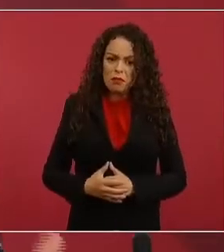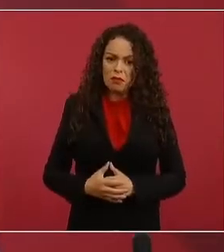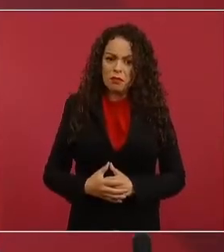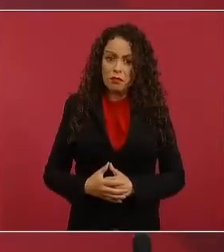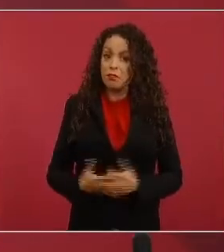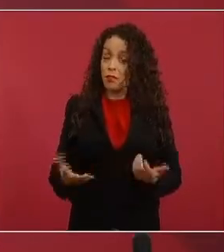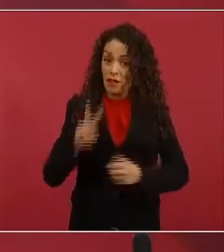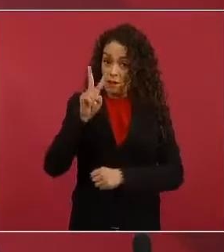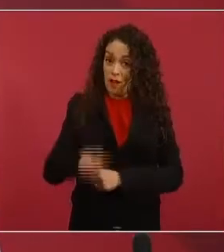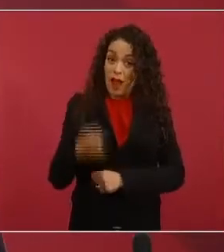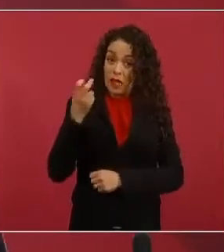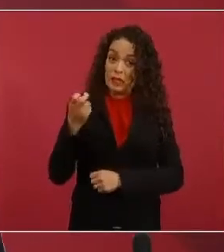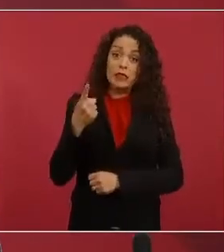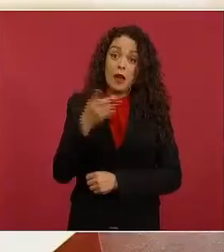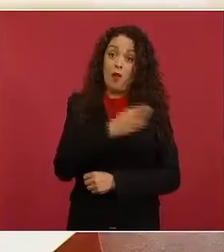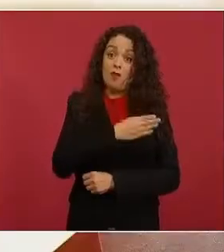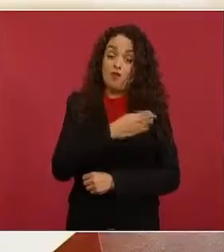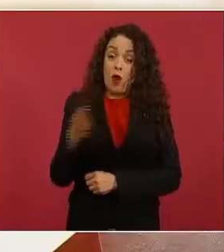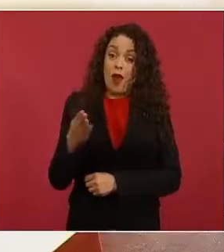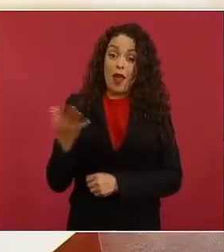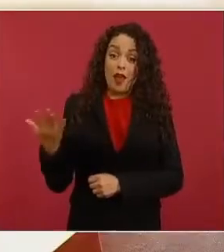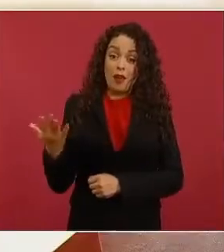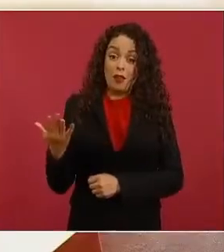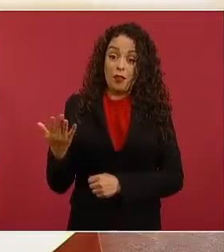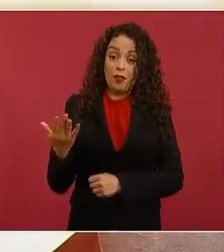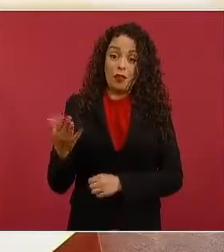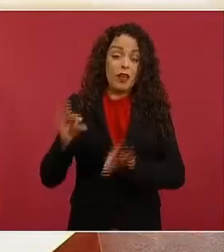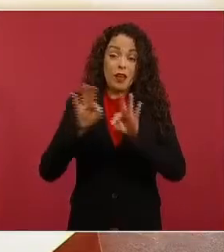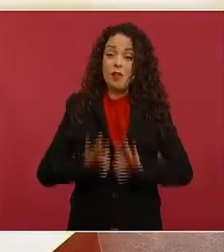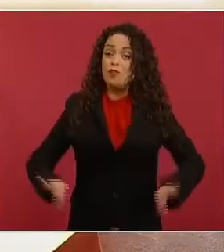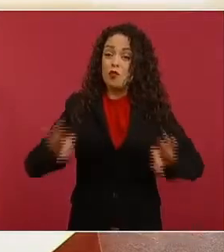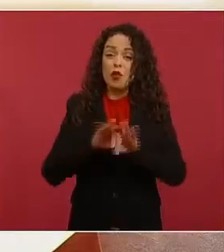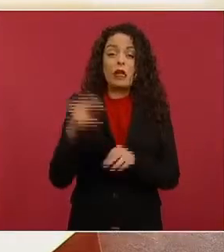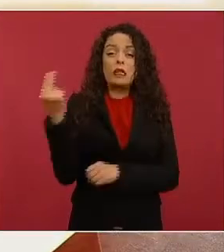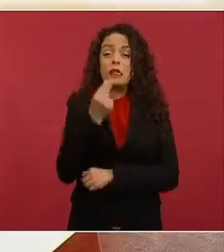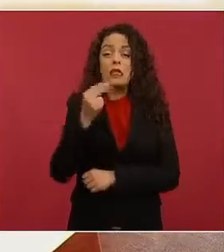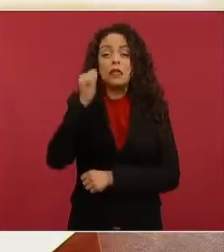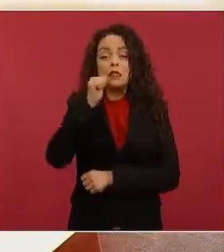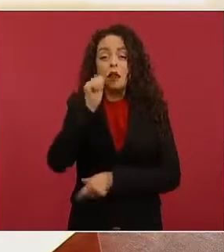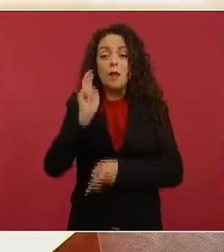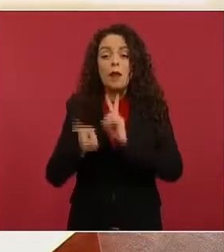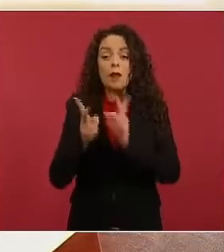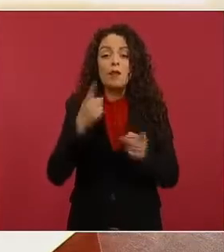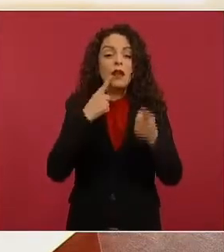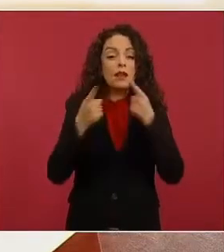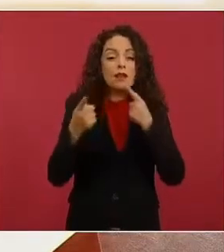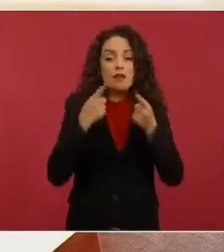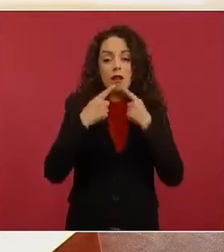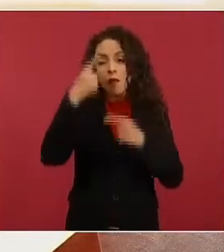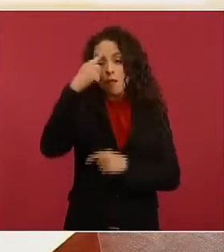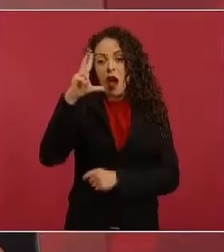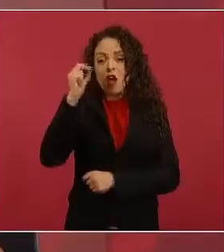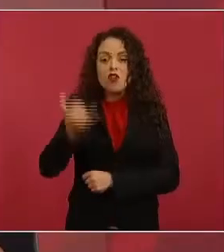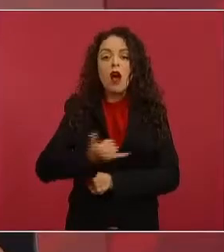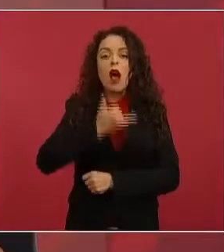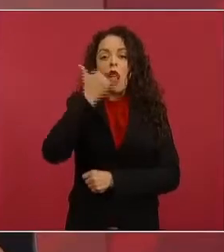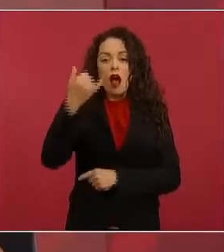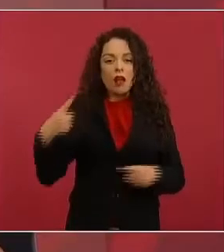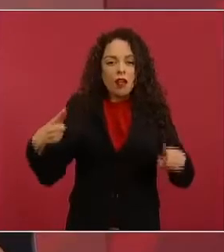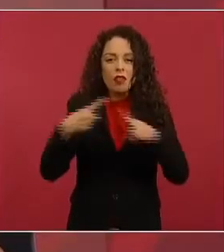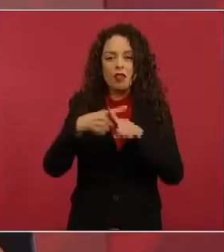Y qué bueno, es muy necesario este diálogo, porque si no se distorsionan las cosas.